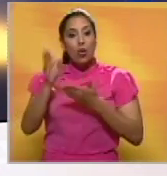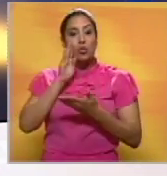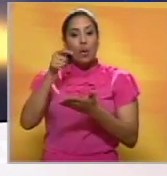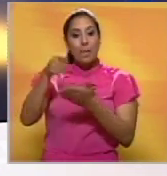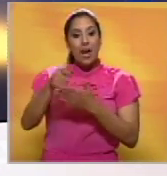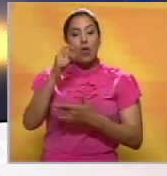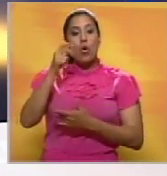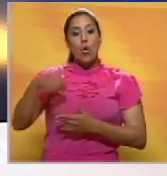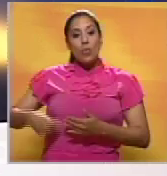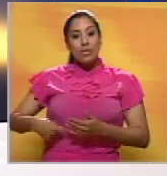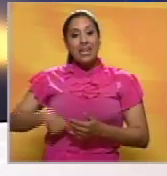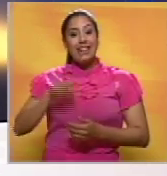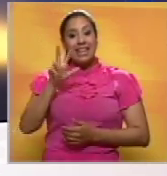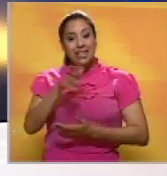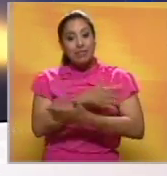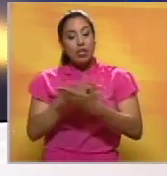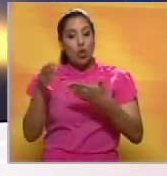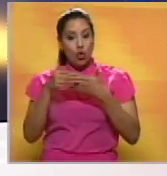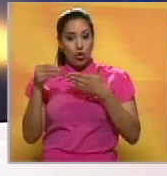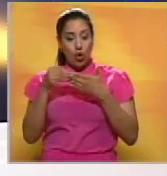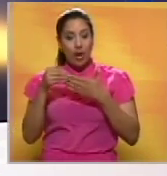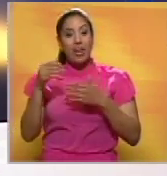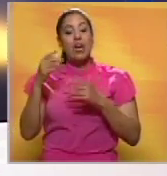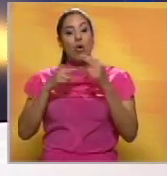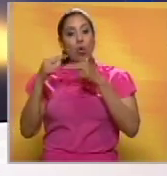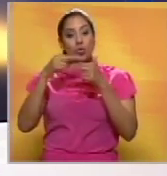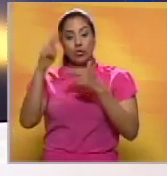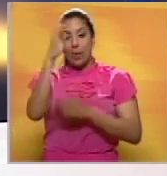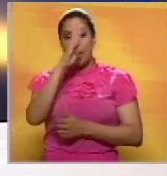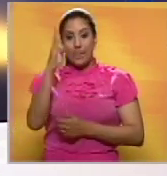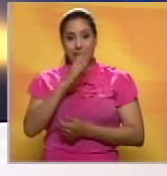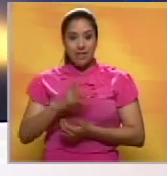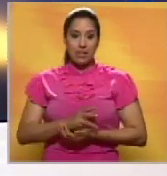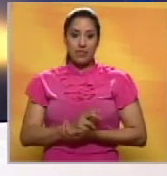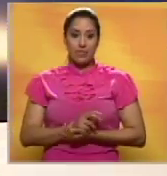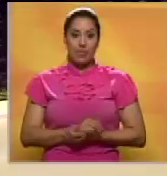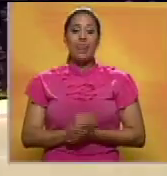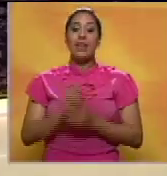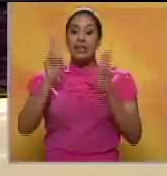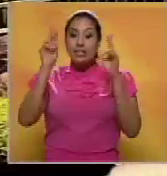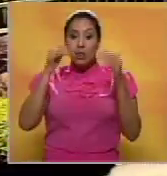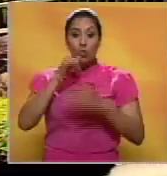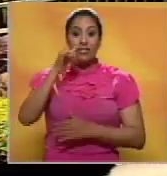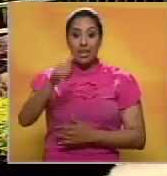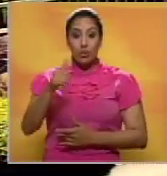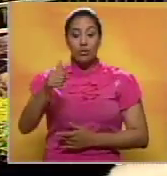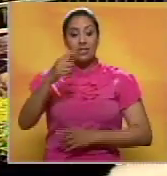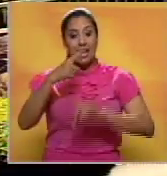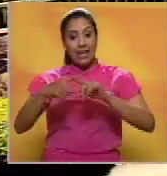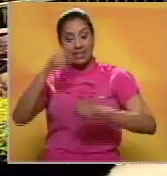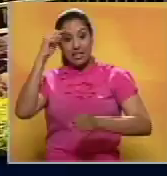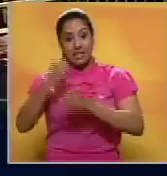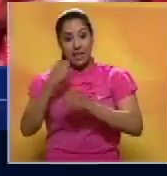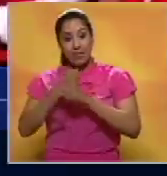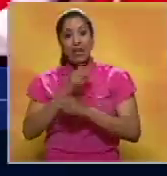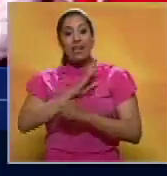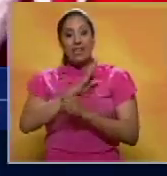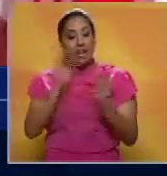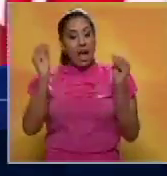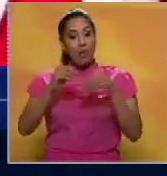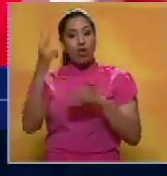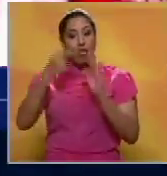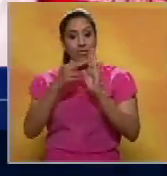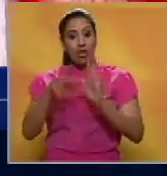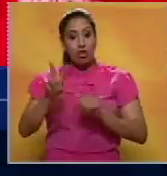el pago de un soborno de $3 millones con la constructora brasileña Odebrecht. Según la denuncia, el exfuncionario lo habría acordado